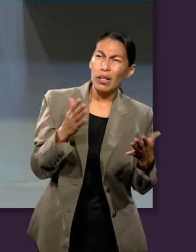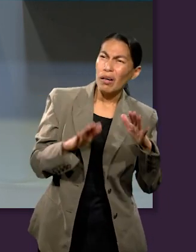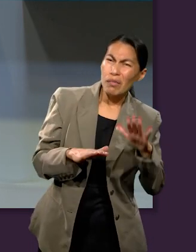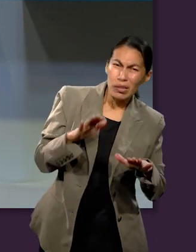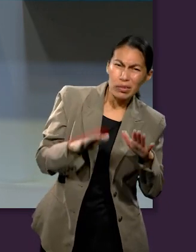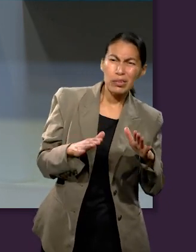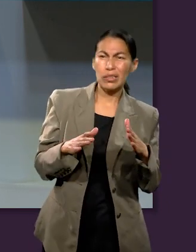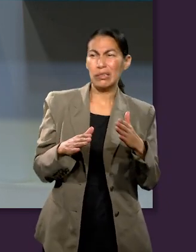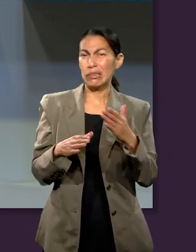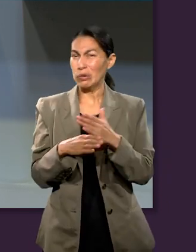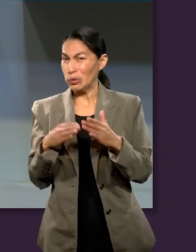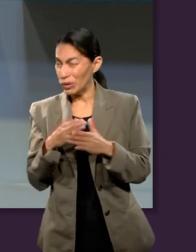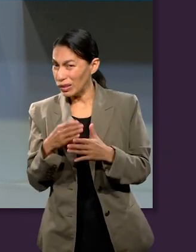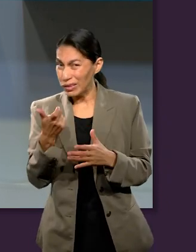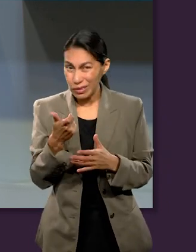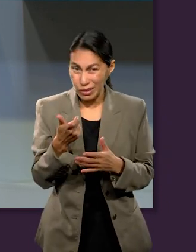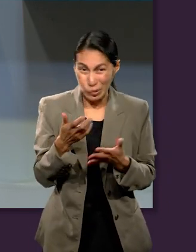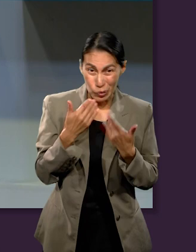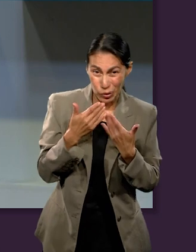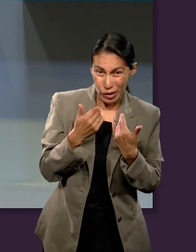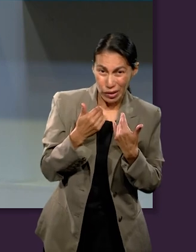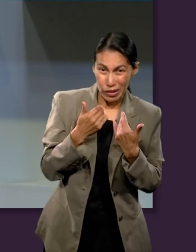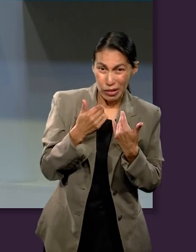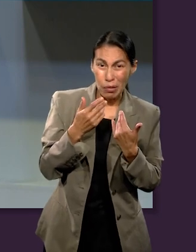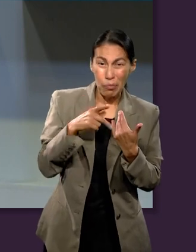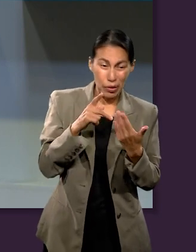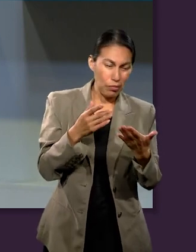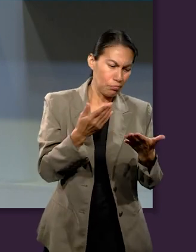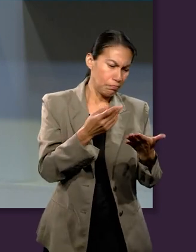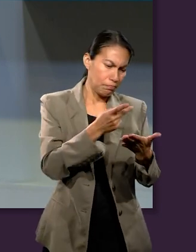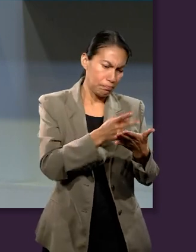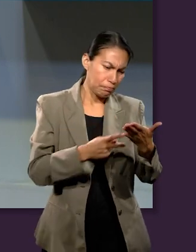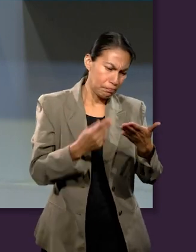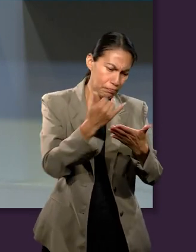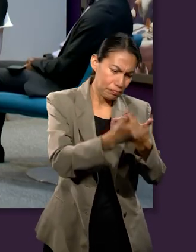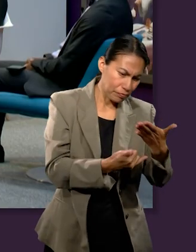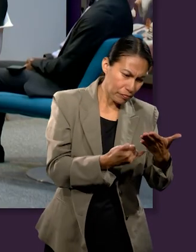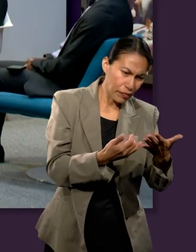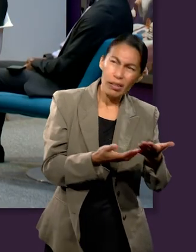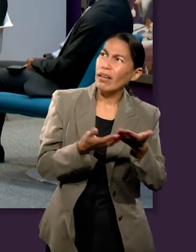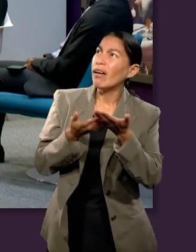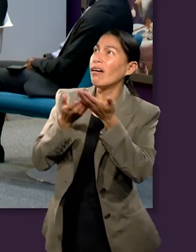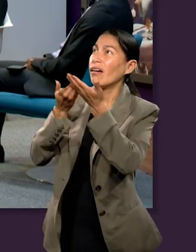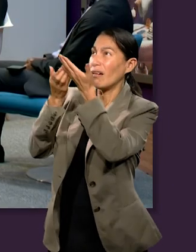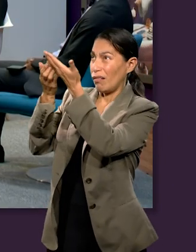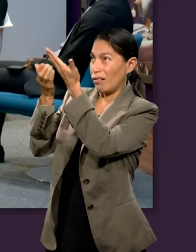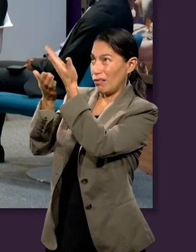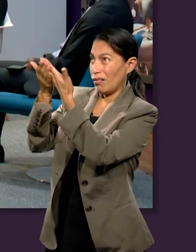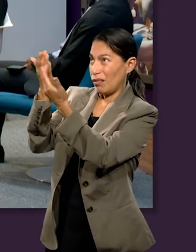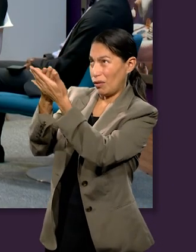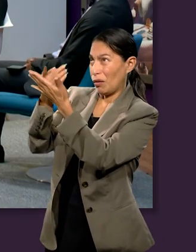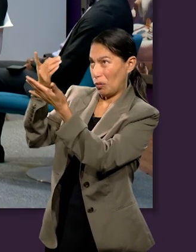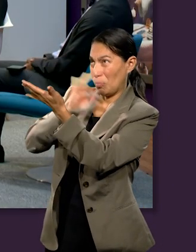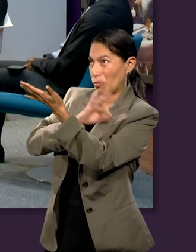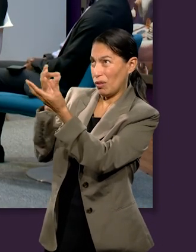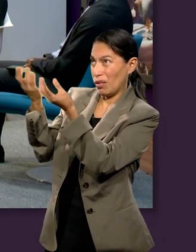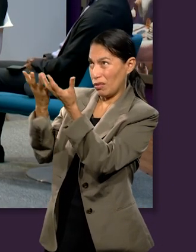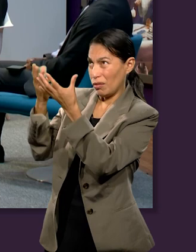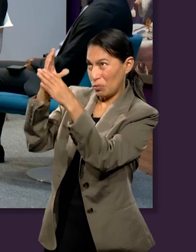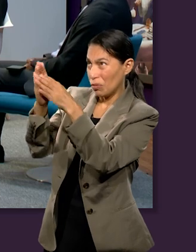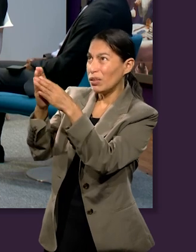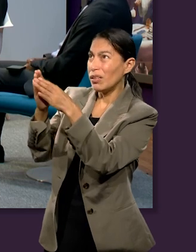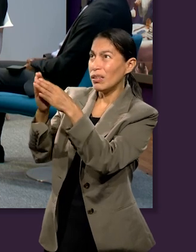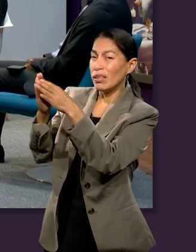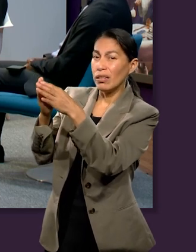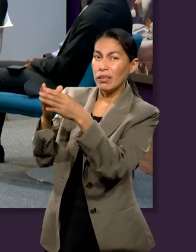no tenemos los recursos pero colocárselos en las manos de Dios para que puedan ser posible